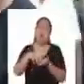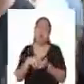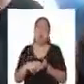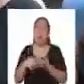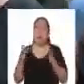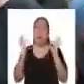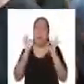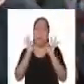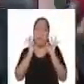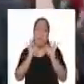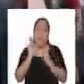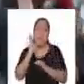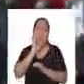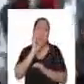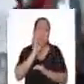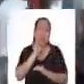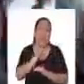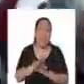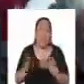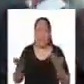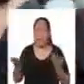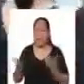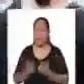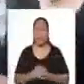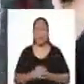inseguridad, suciedad, etc.